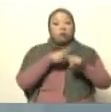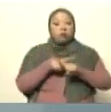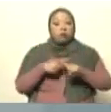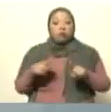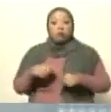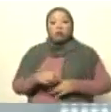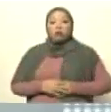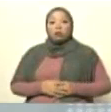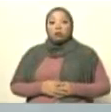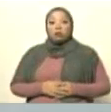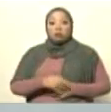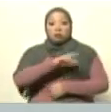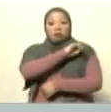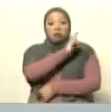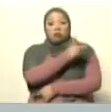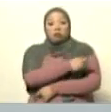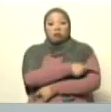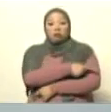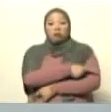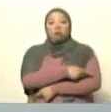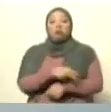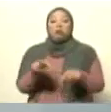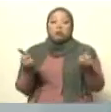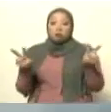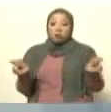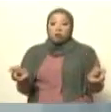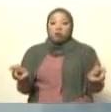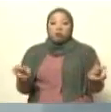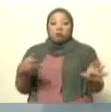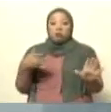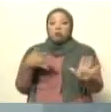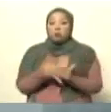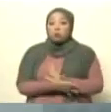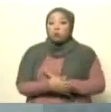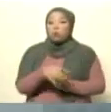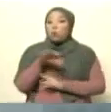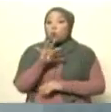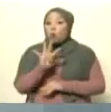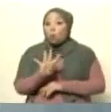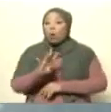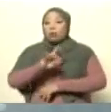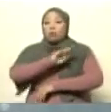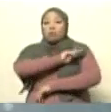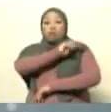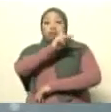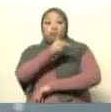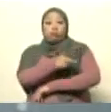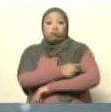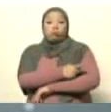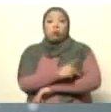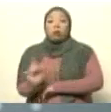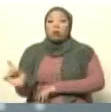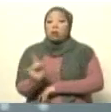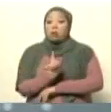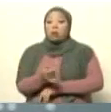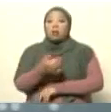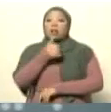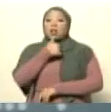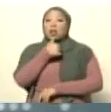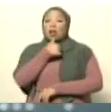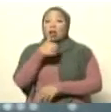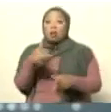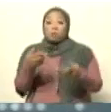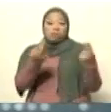cuarto poder. Pero en verdad no era el cuarto poder nada más. En verdad eran quienes mandaban en